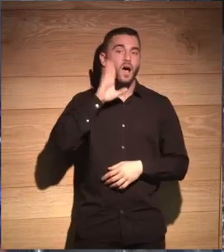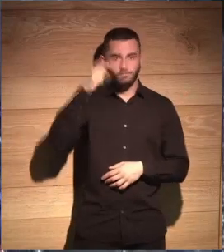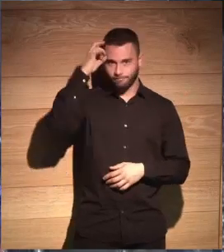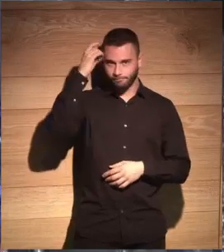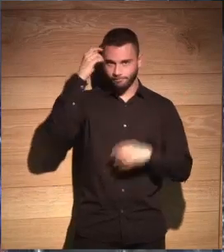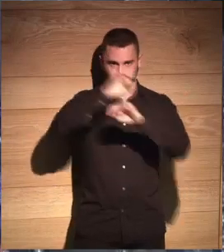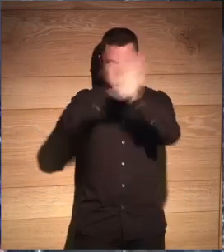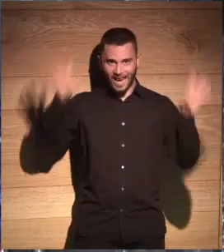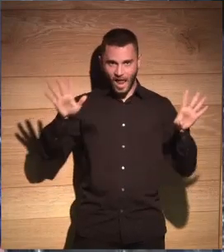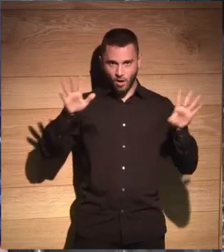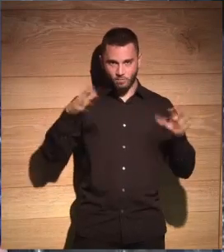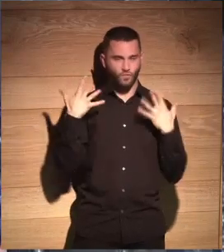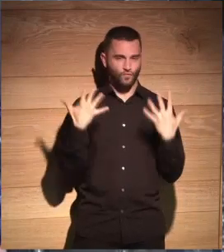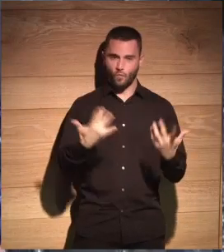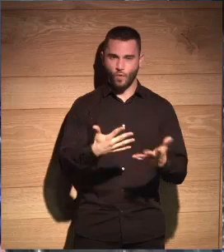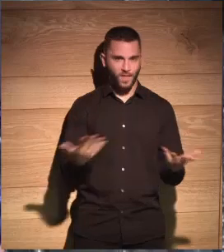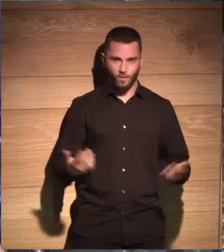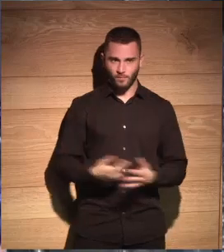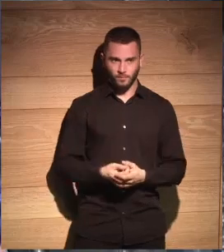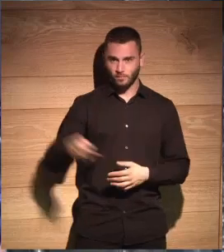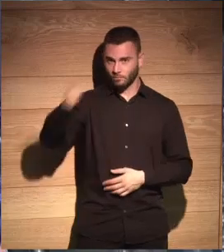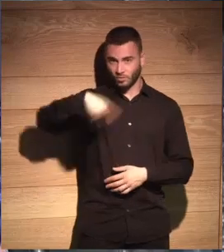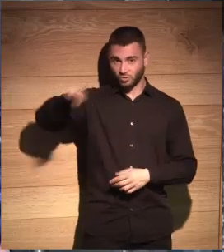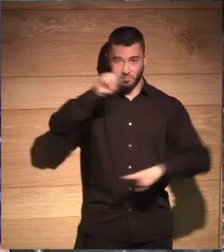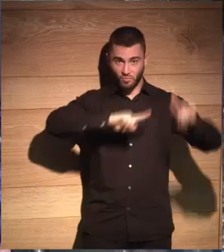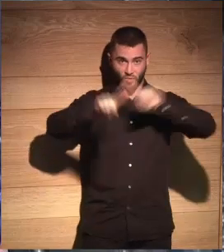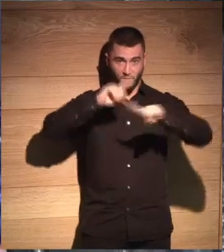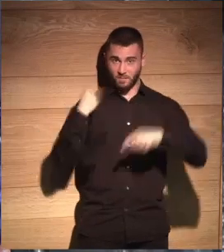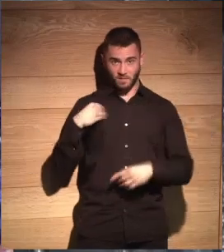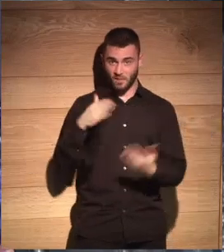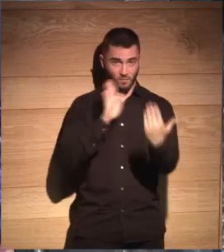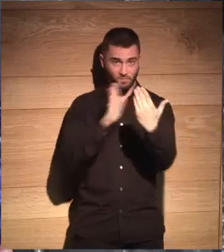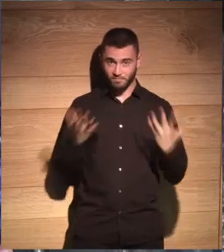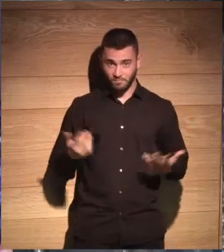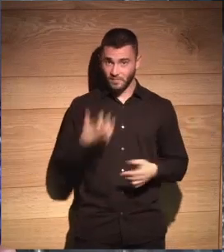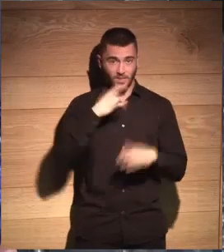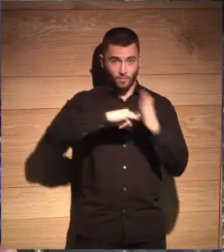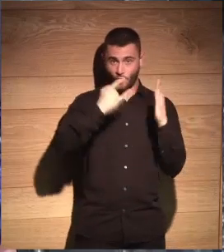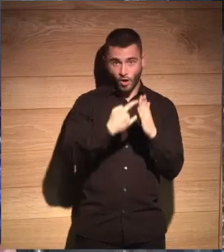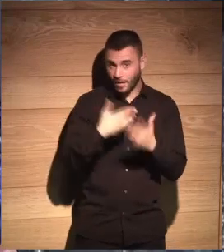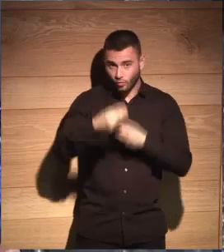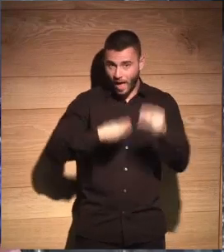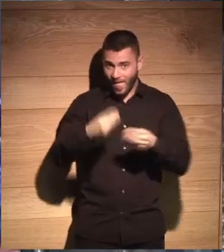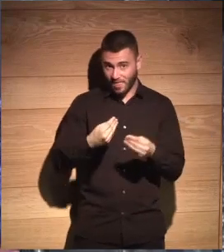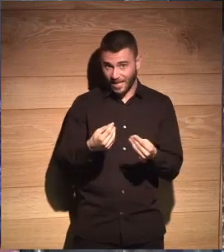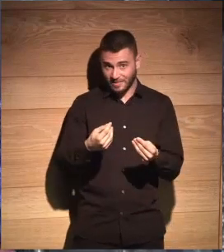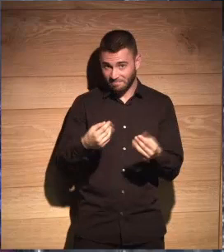es importante. Vosotros os encontraréis con el mismo problema en cualquier proyecto que hagáis, me imagino,